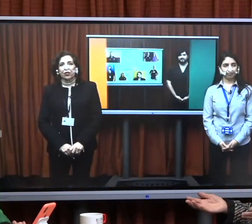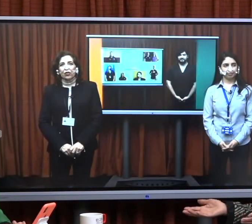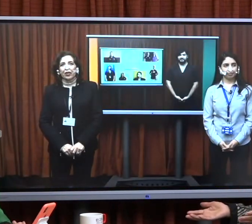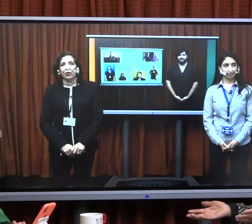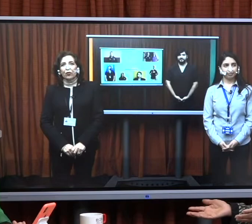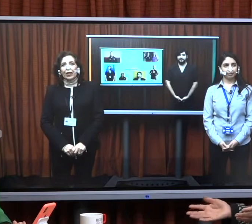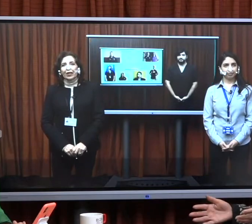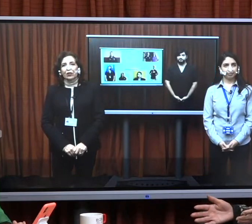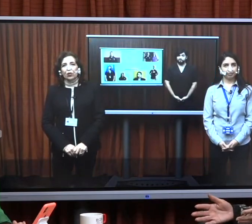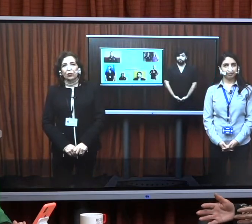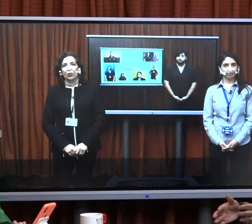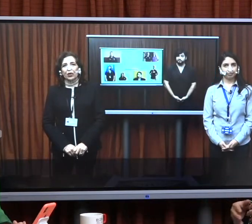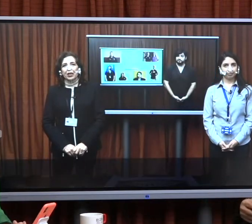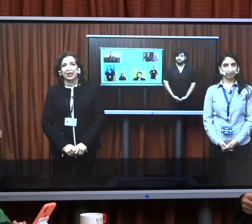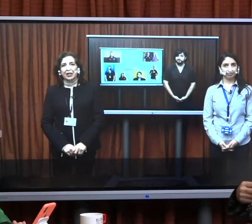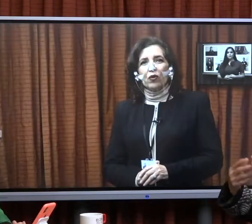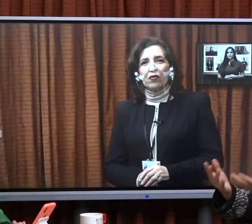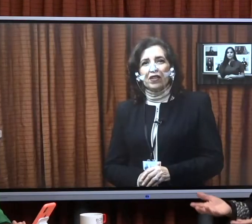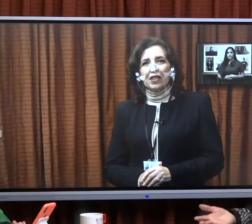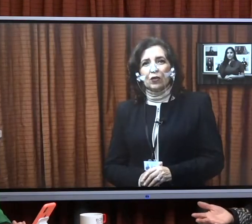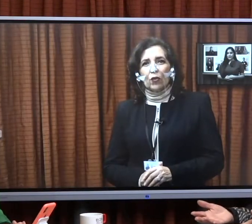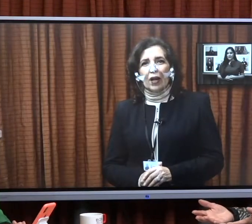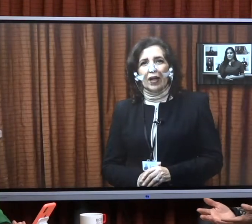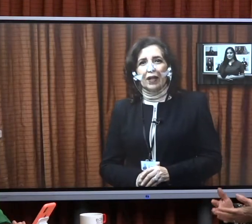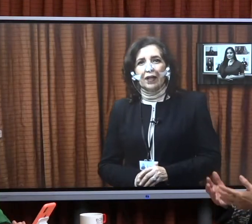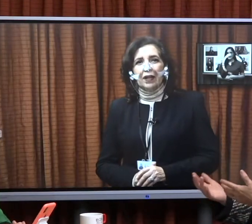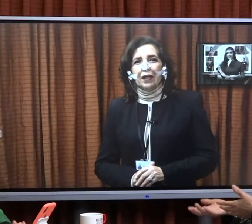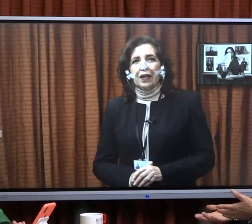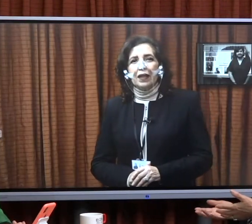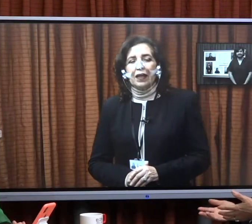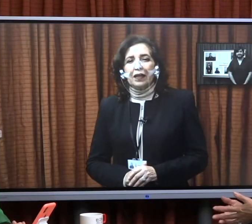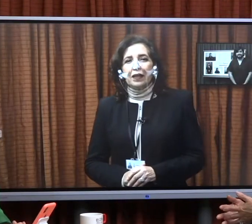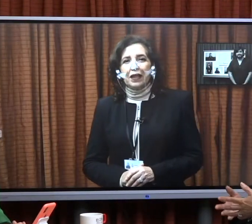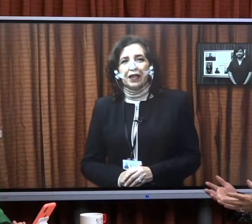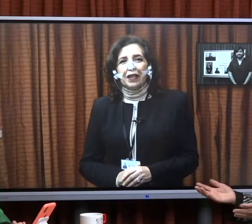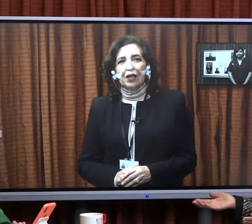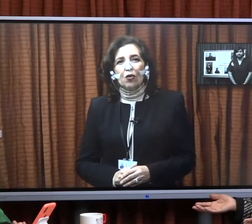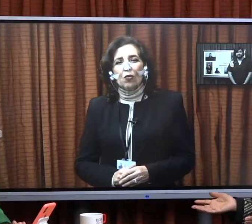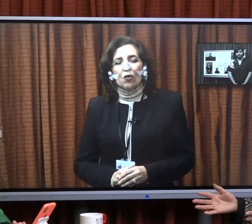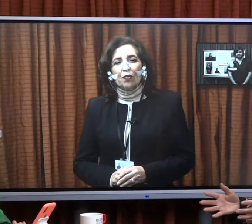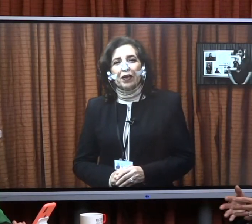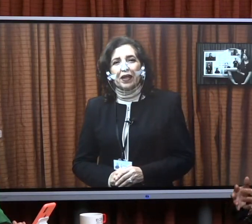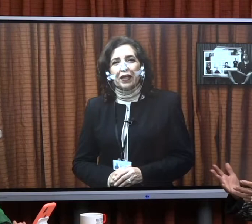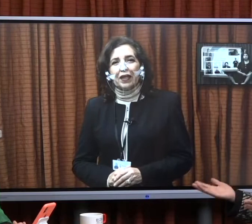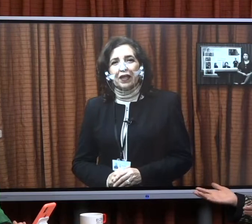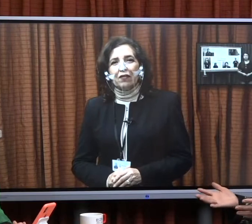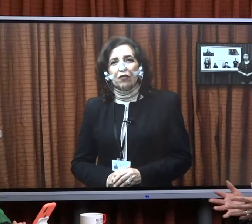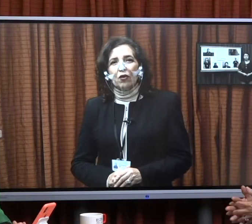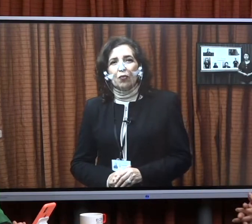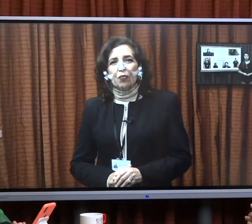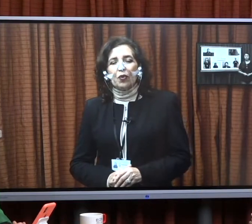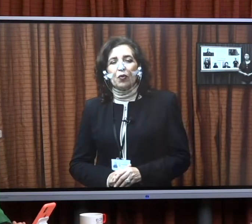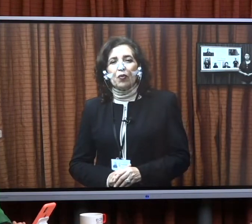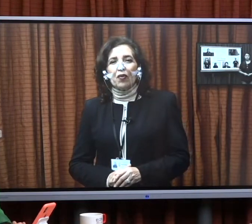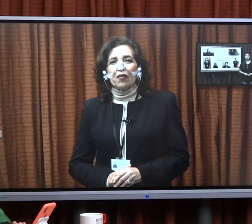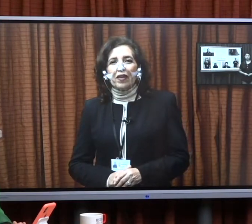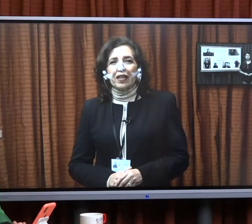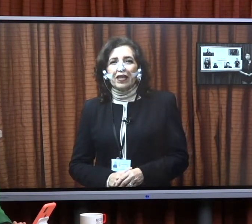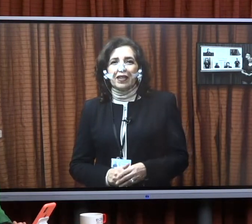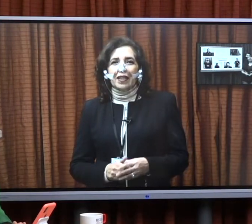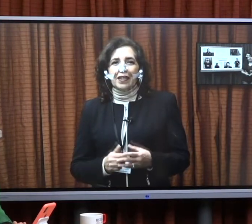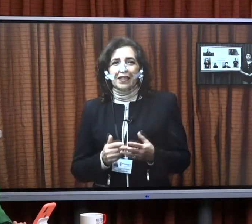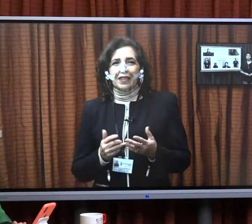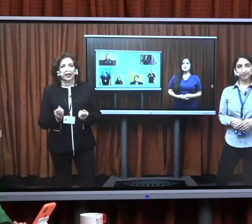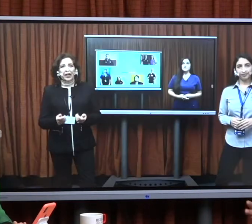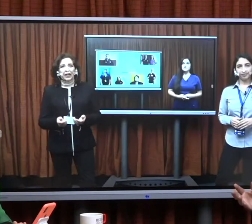vocación de servicio público a disposición de los estudiantes. Yo creo que eso es como el mayor logro que uno puede obtener.